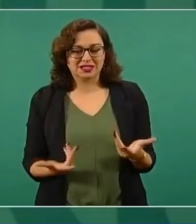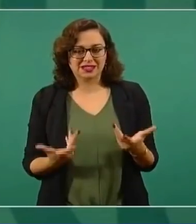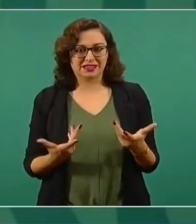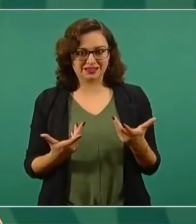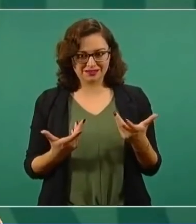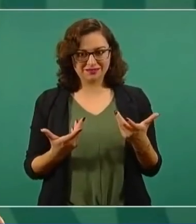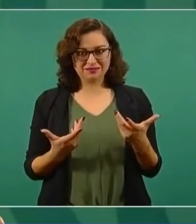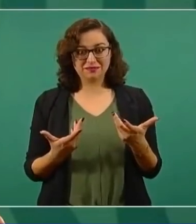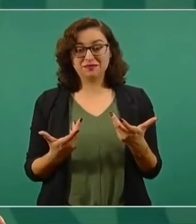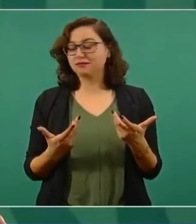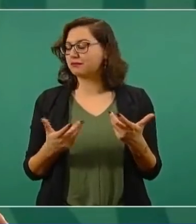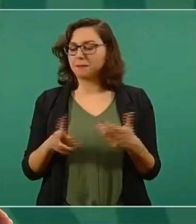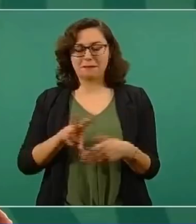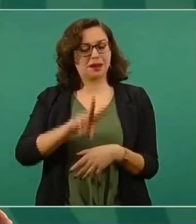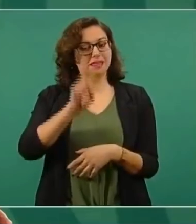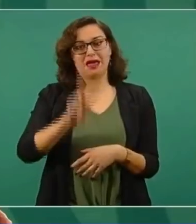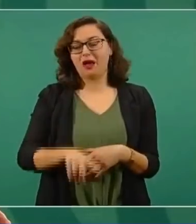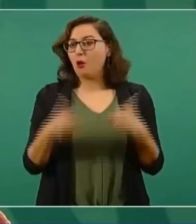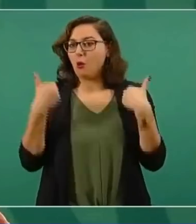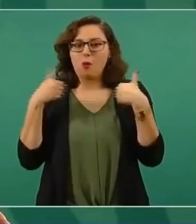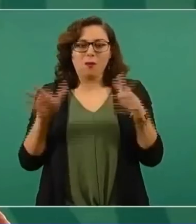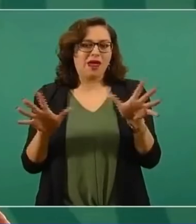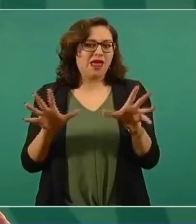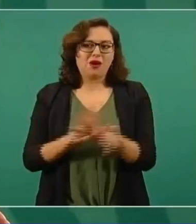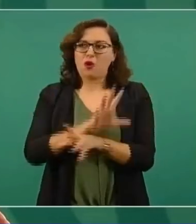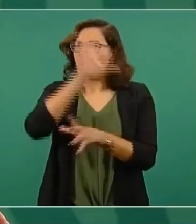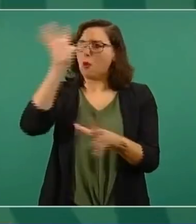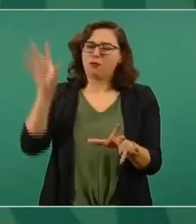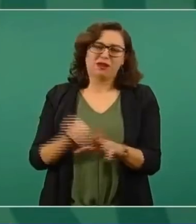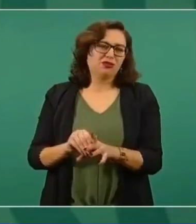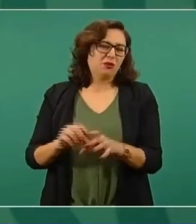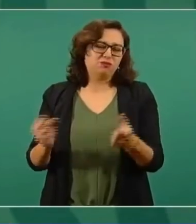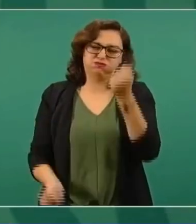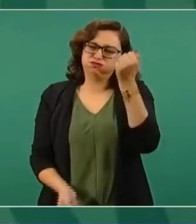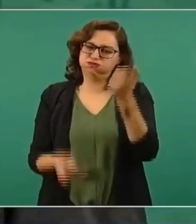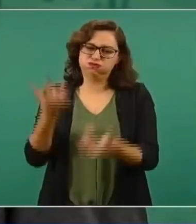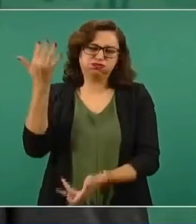Si hubiese incendiado toda la refinería.